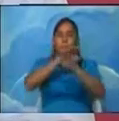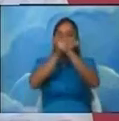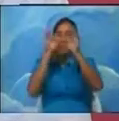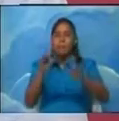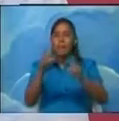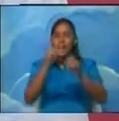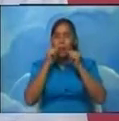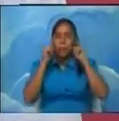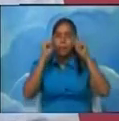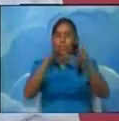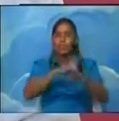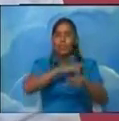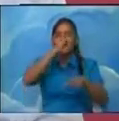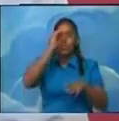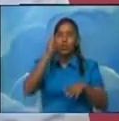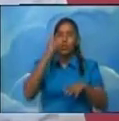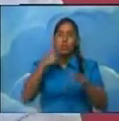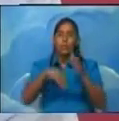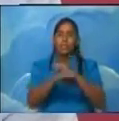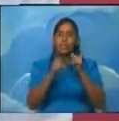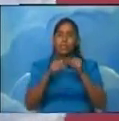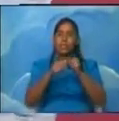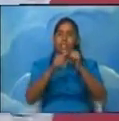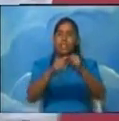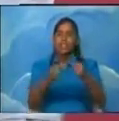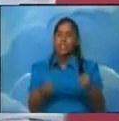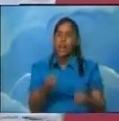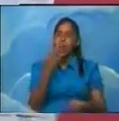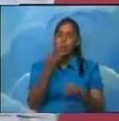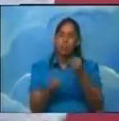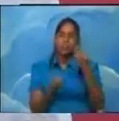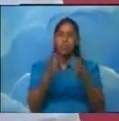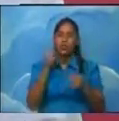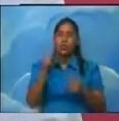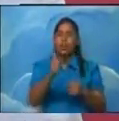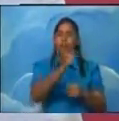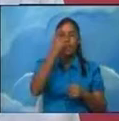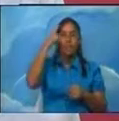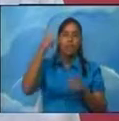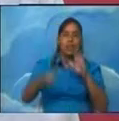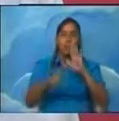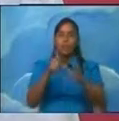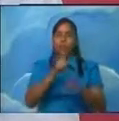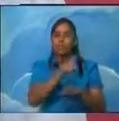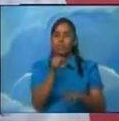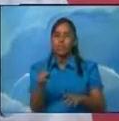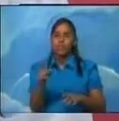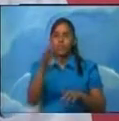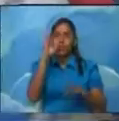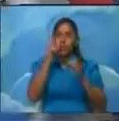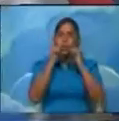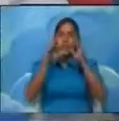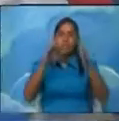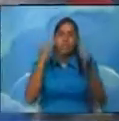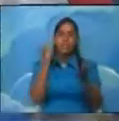la bendición de Dios va a seguir abundando cada día más en ustedes. Dios les bendiga.